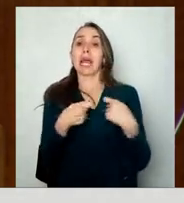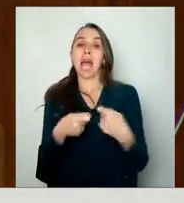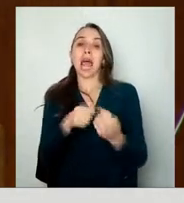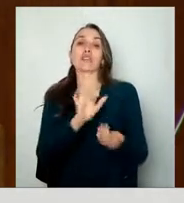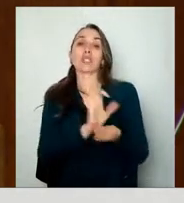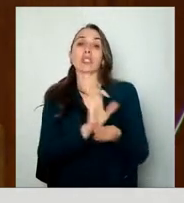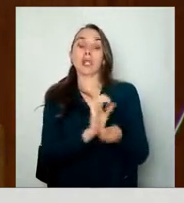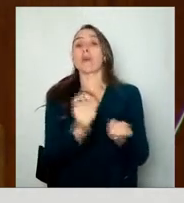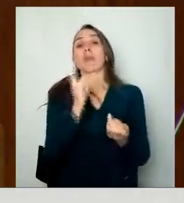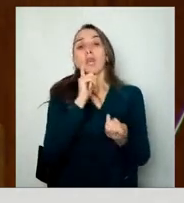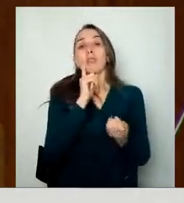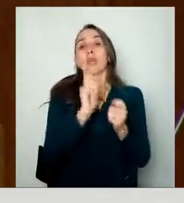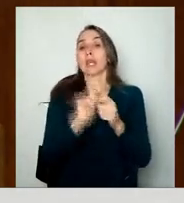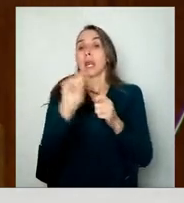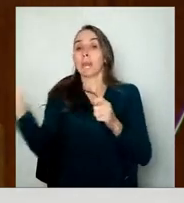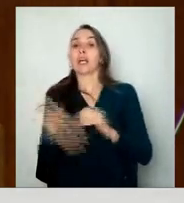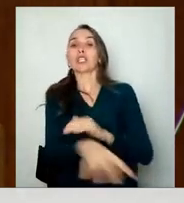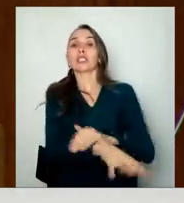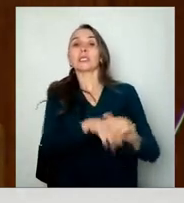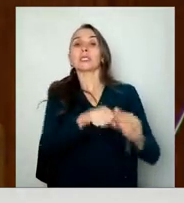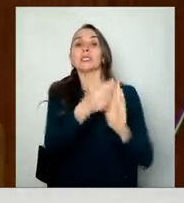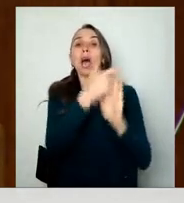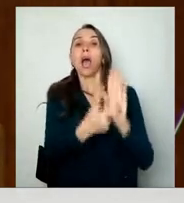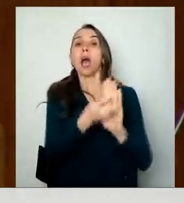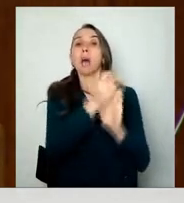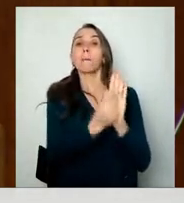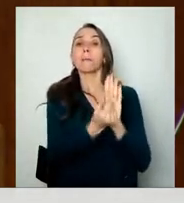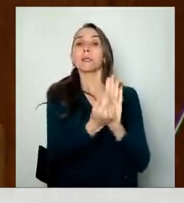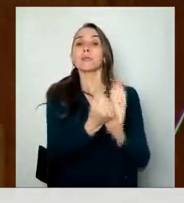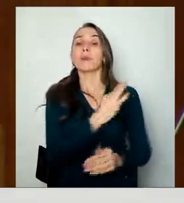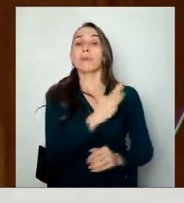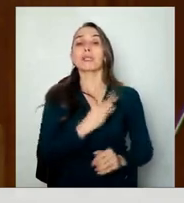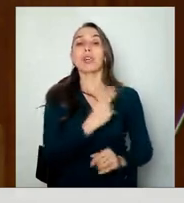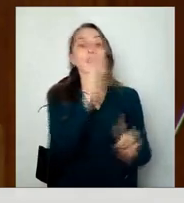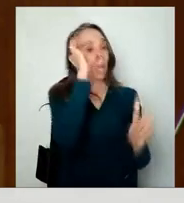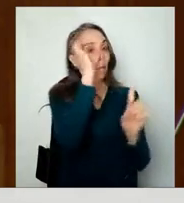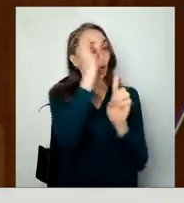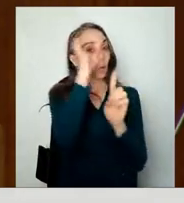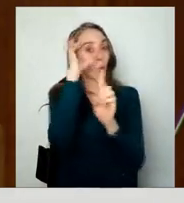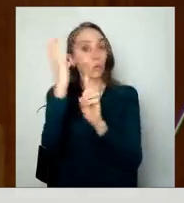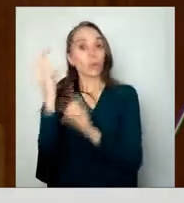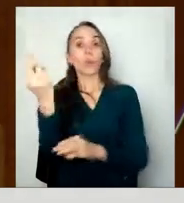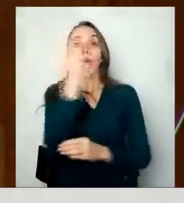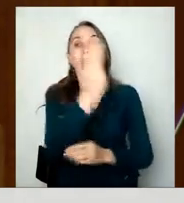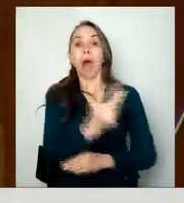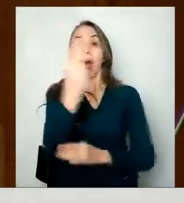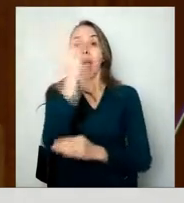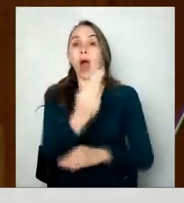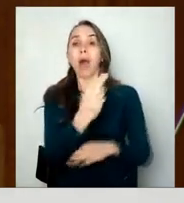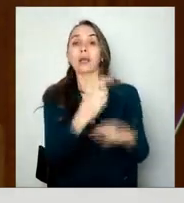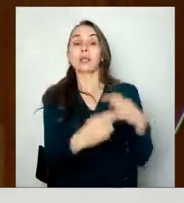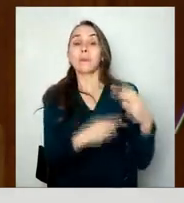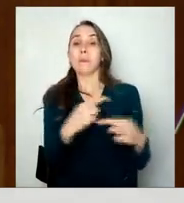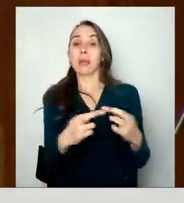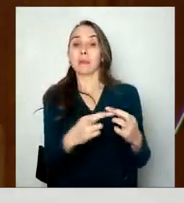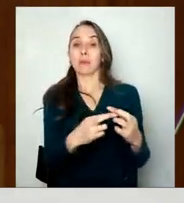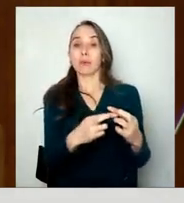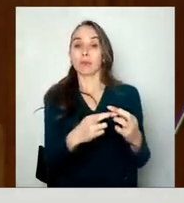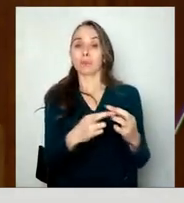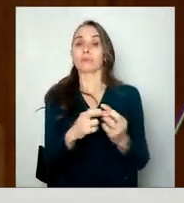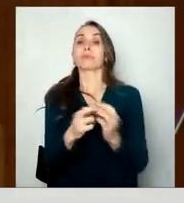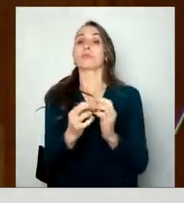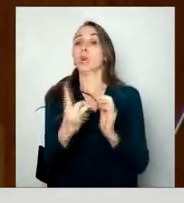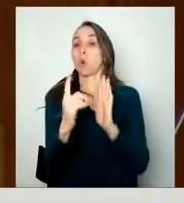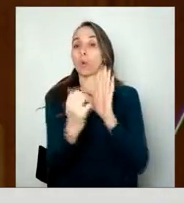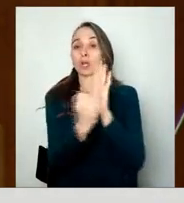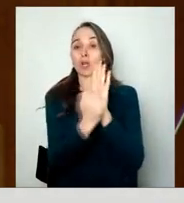con cargo a la partida presupuestaria del Ministerio de las culturas las artes y el patrimonio el artículo único sometido